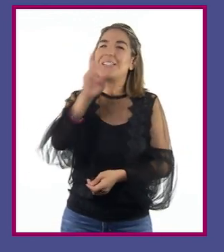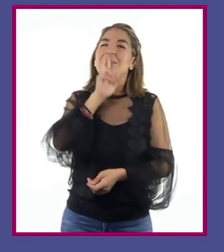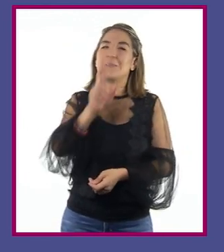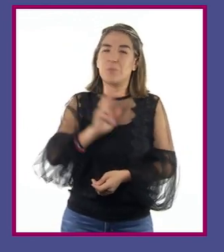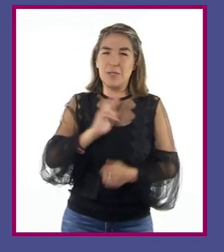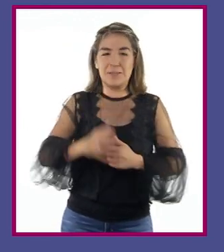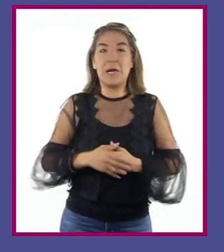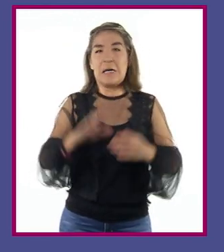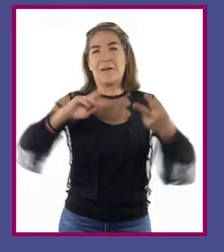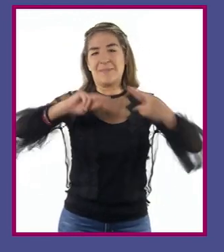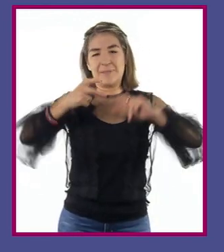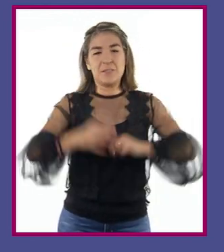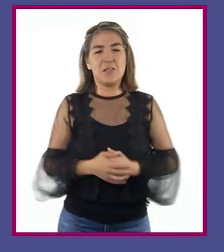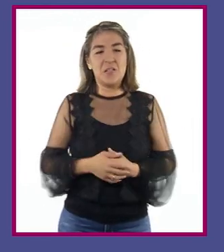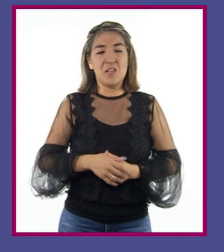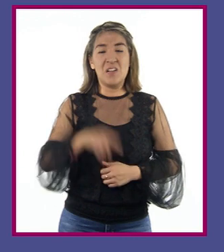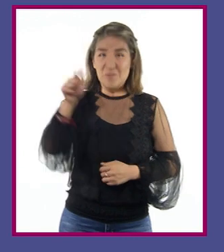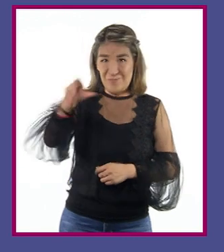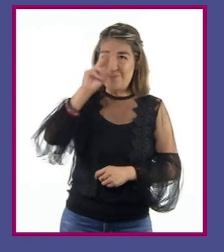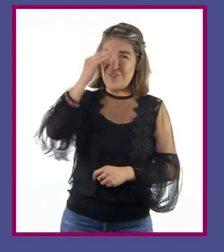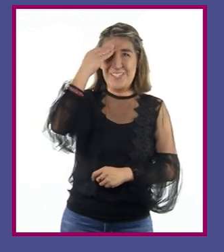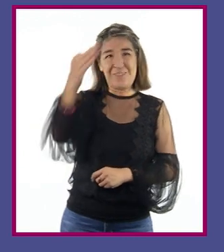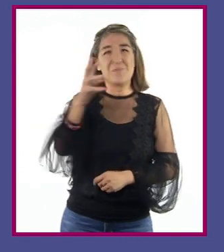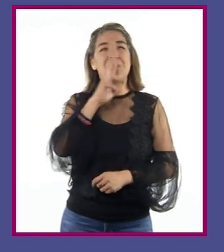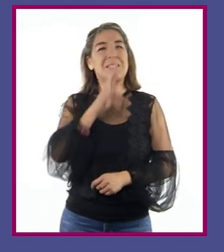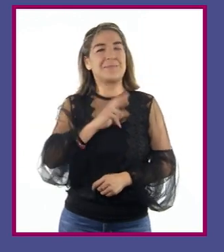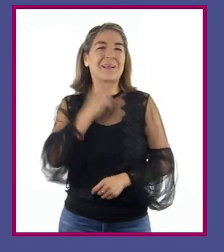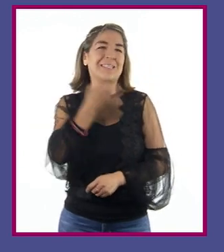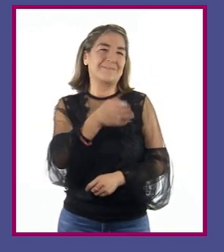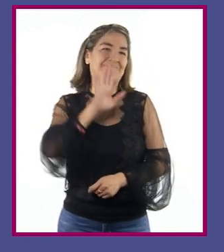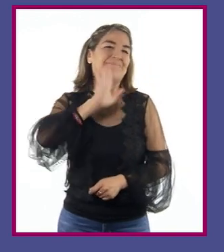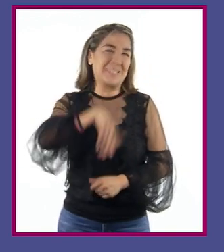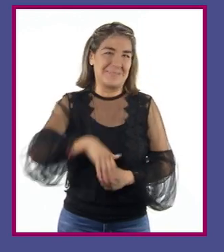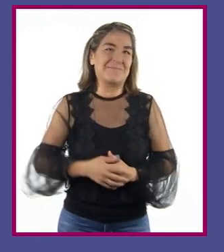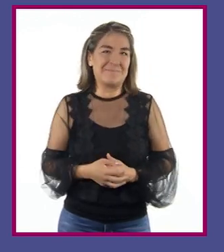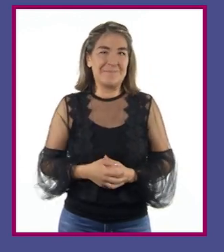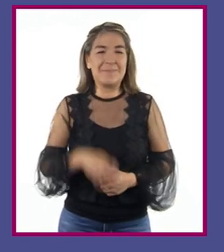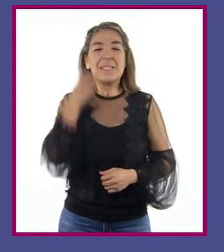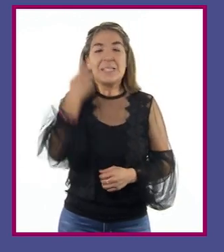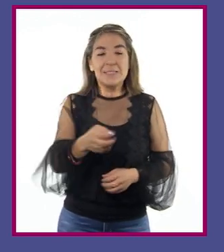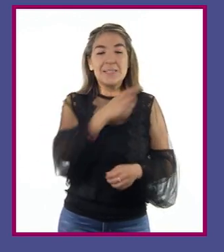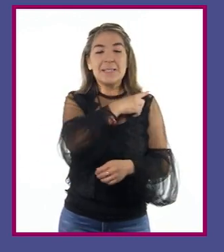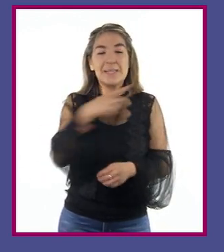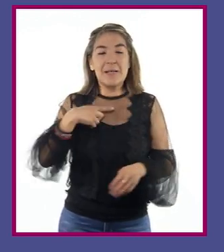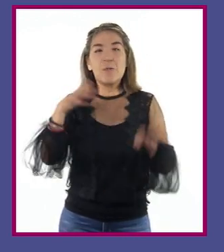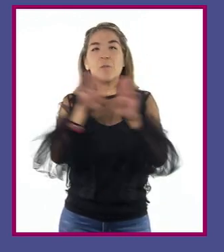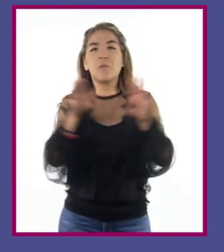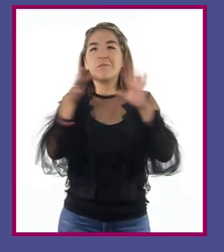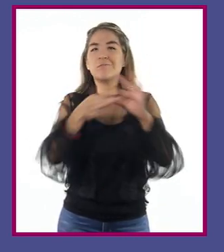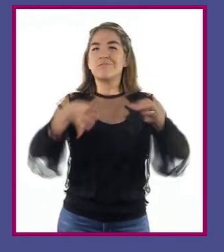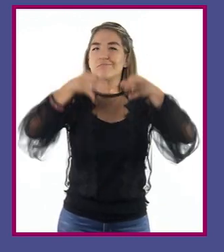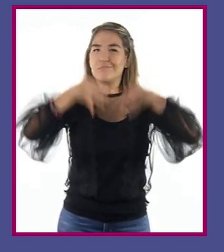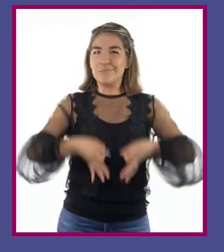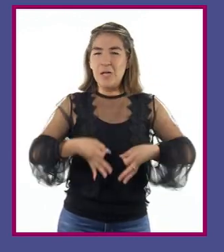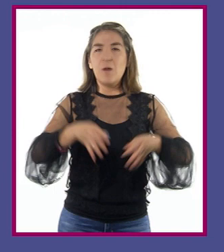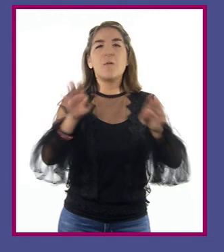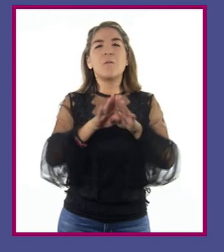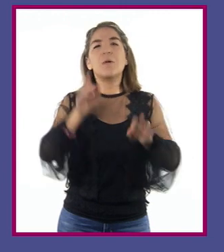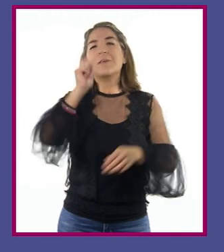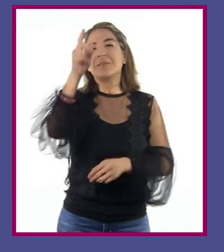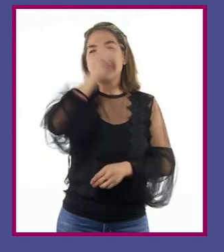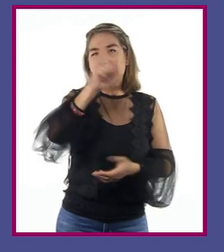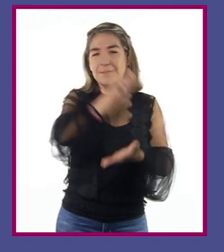en vez de no tardes en responder. Usar palabras formales y evitar expresiones coloquiales. Se recomienda